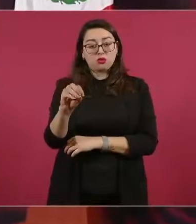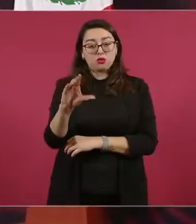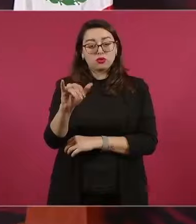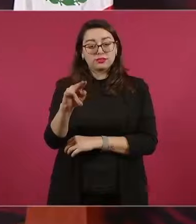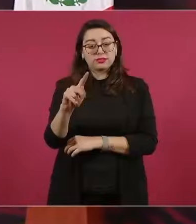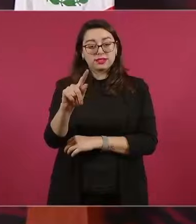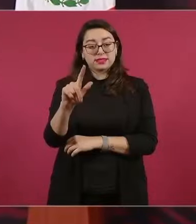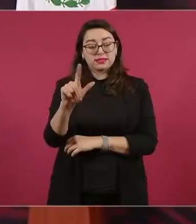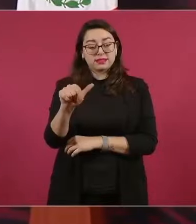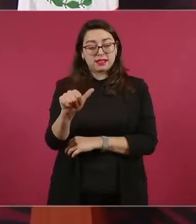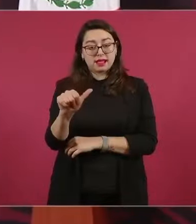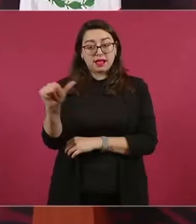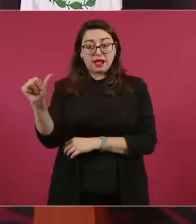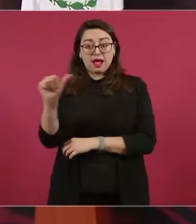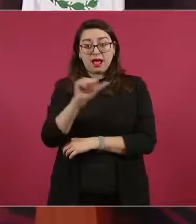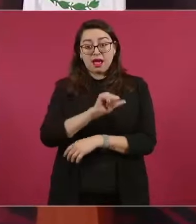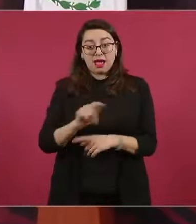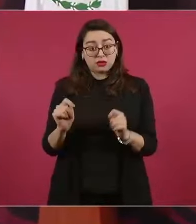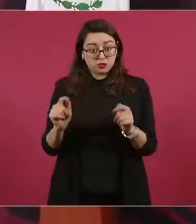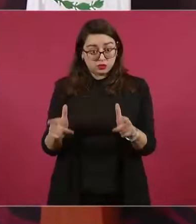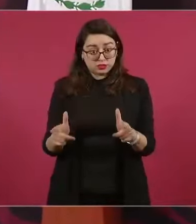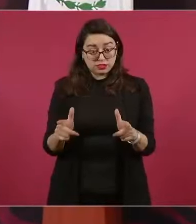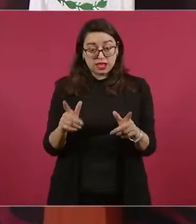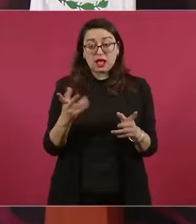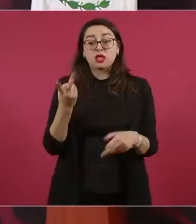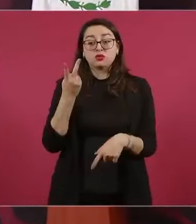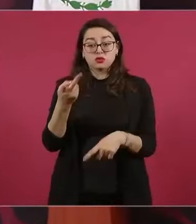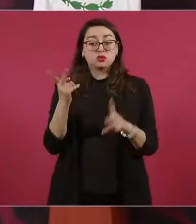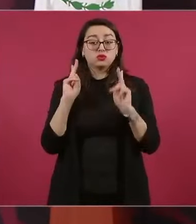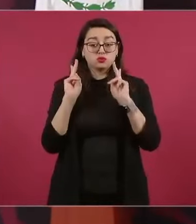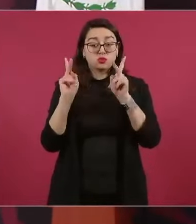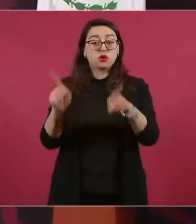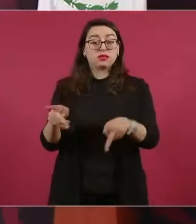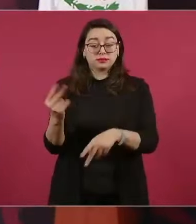Tuxtla. O sea, son dos puentes